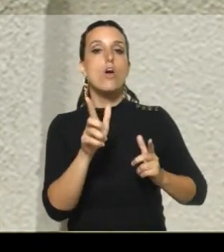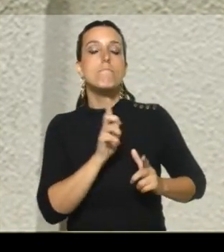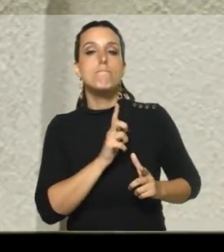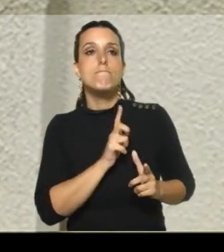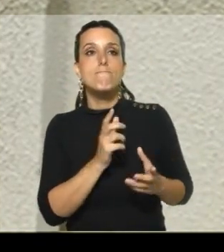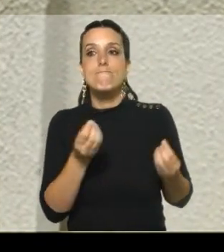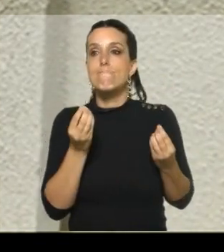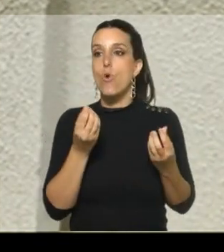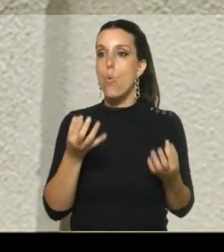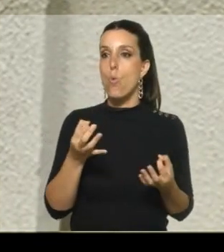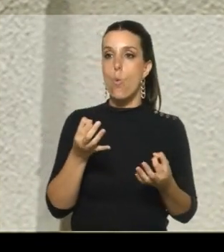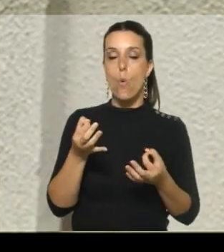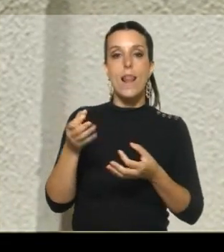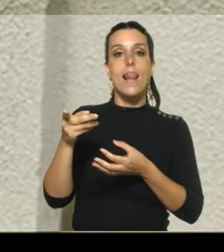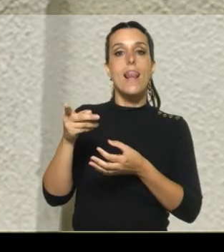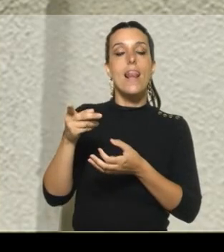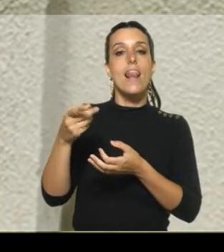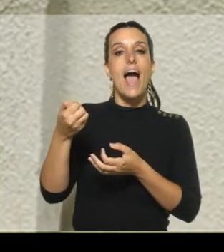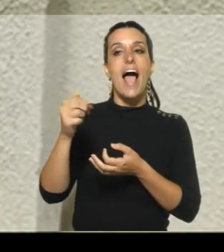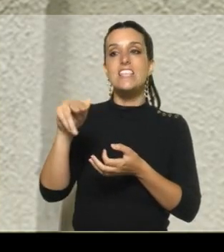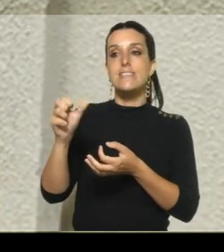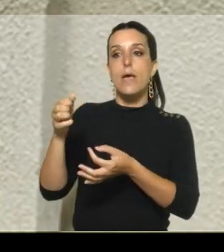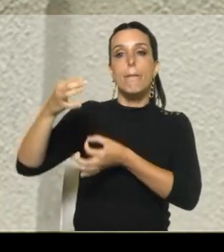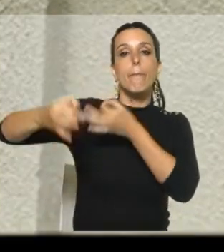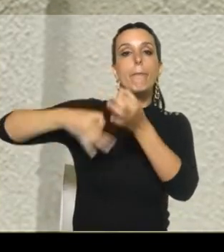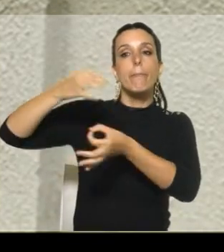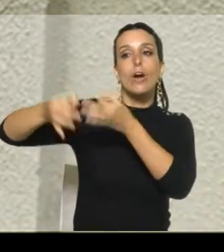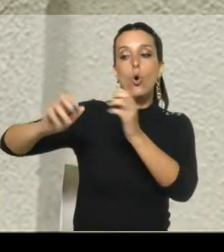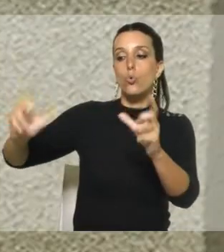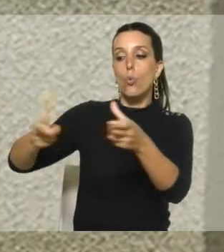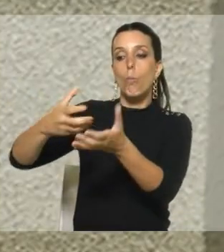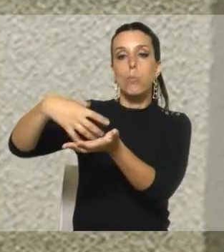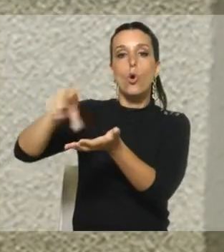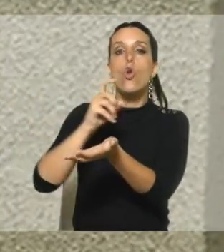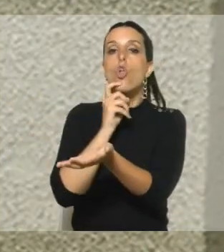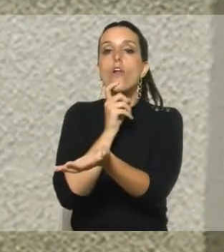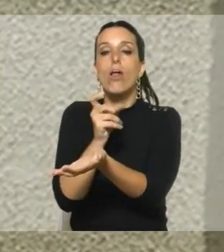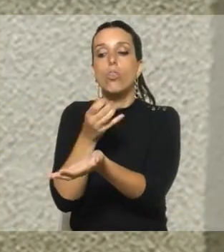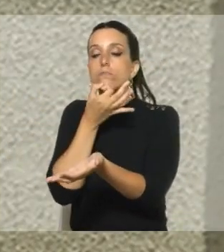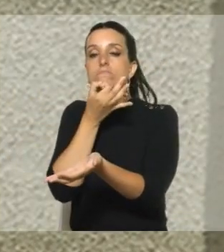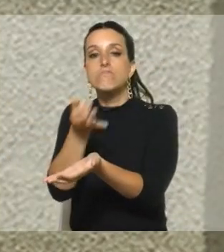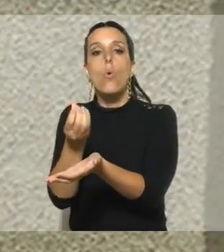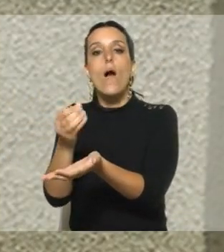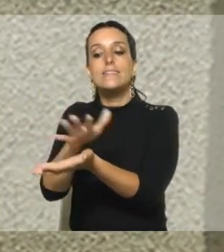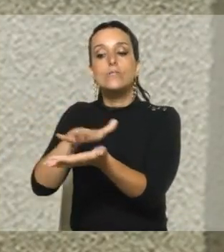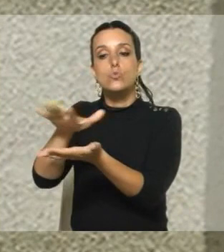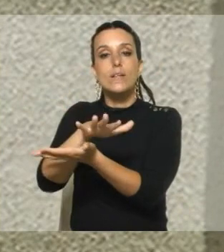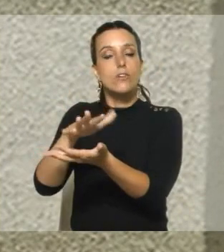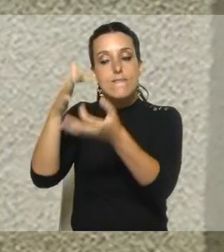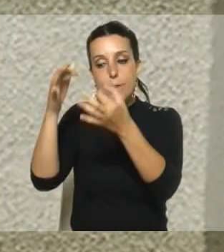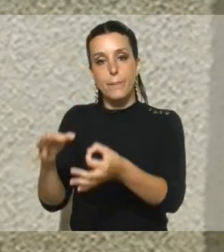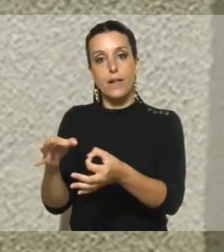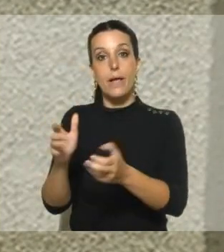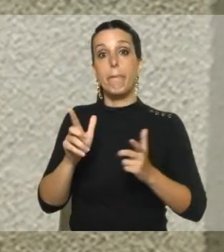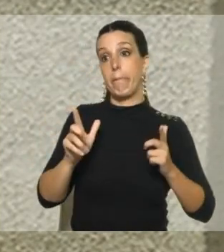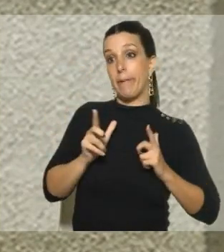cuáles fueron las explicaciones que se dieron en el grupo Ciudadanos, el contexto de la situación. Nosotros tenemos que esperar a ver